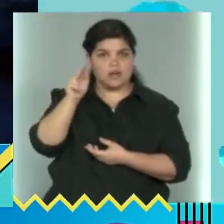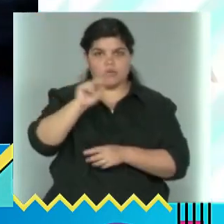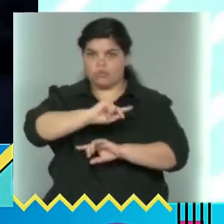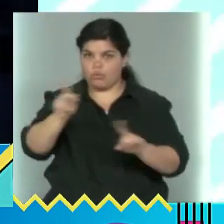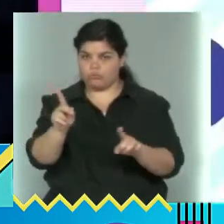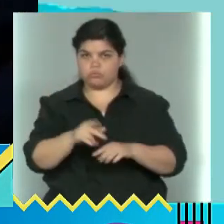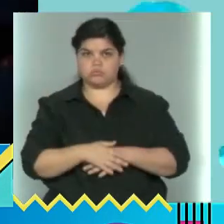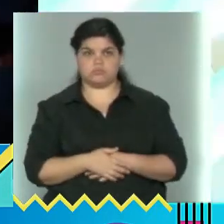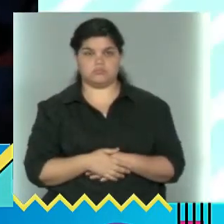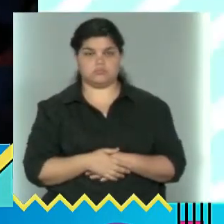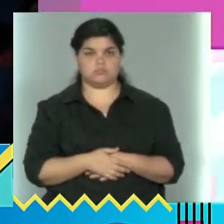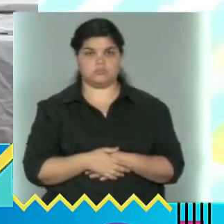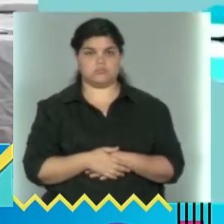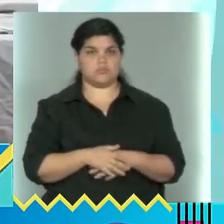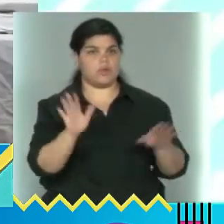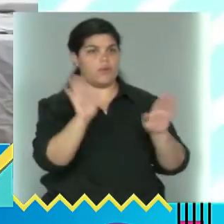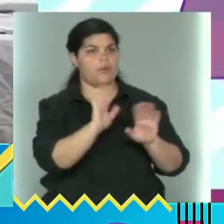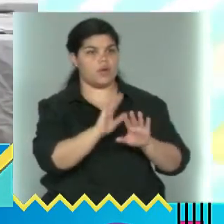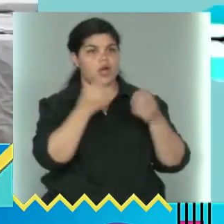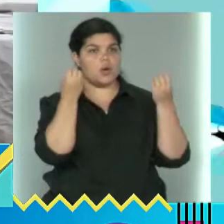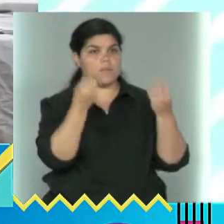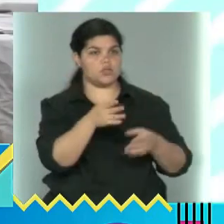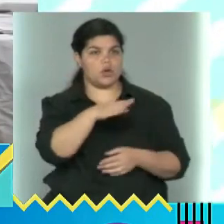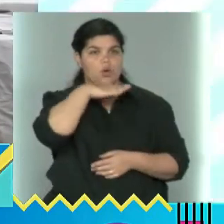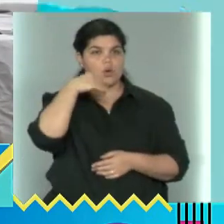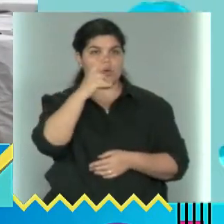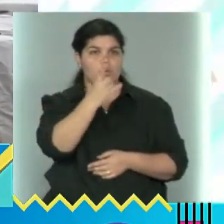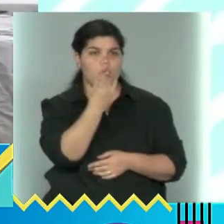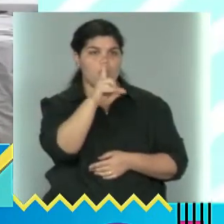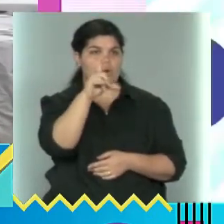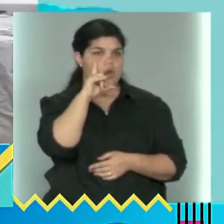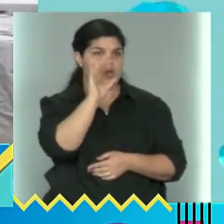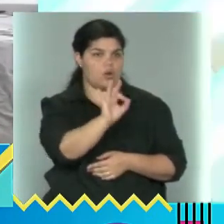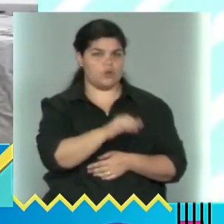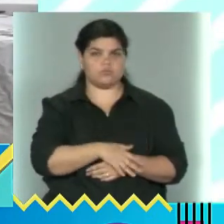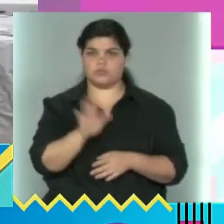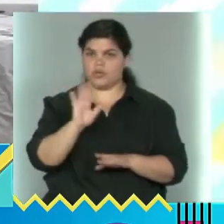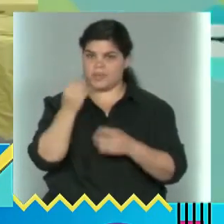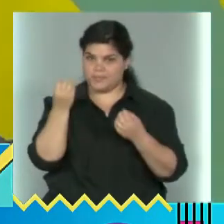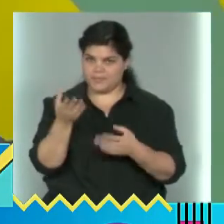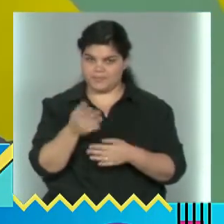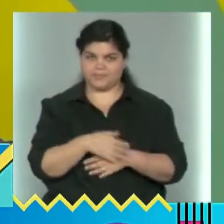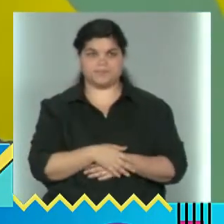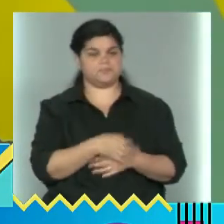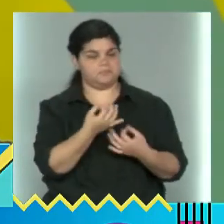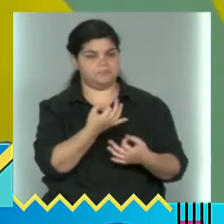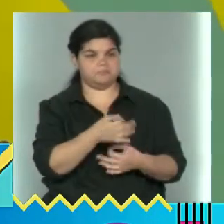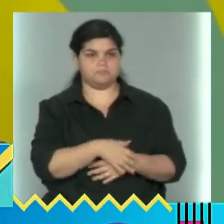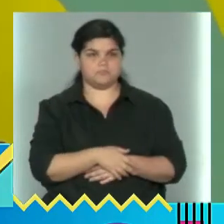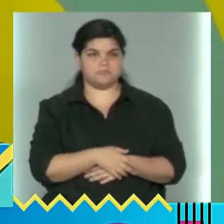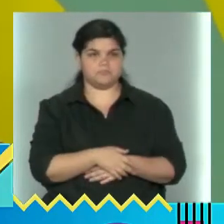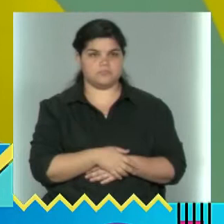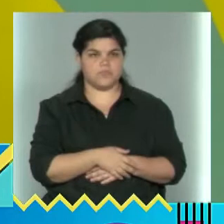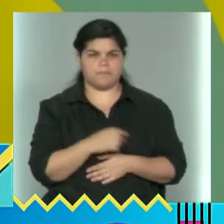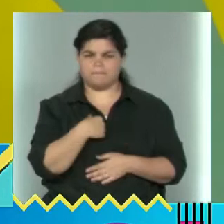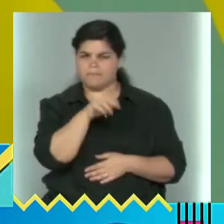Bien. Fernanda, ¿cómo andás? Un gusto, Julio Neme te habla. Sí, ¿qué tal? Muy bien. Me parece